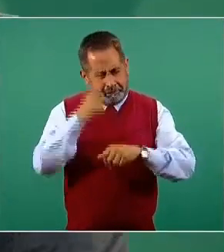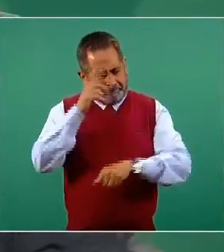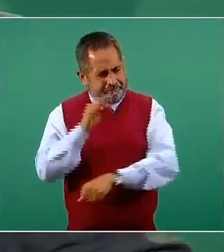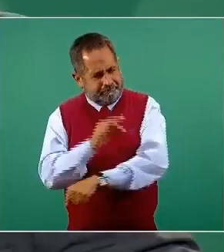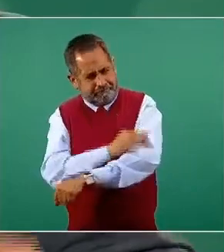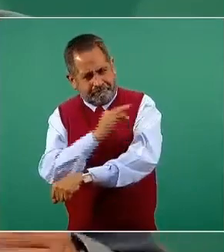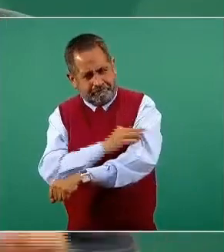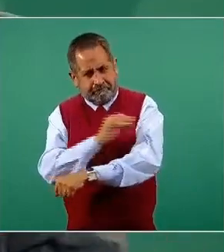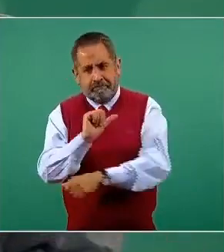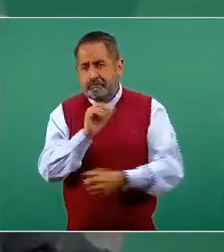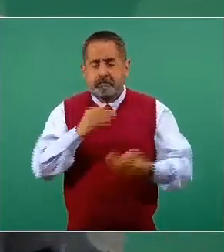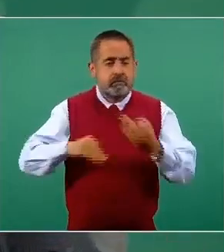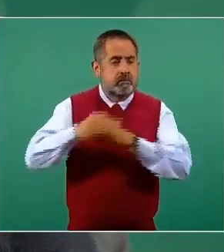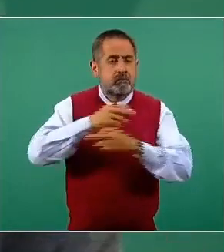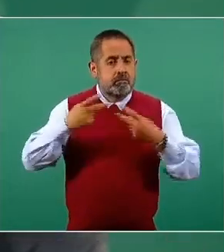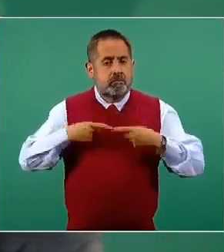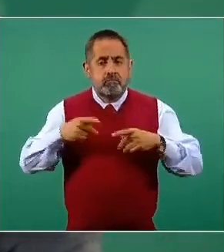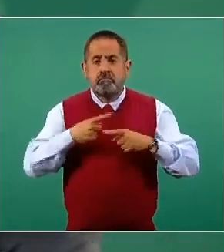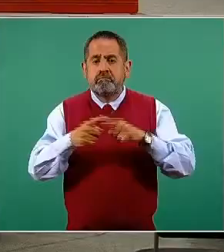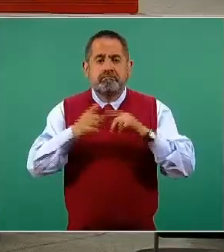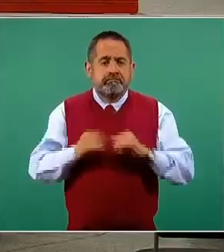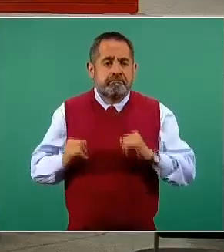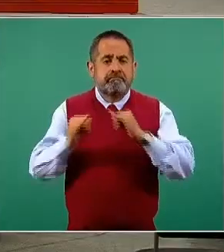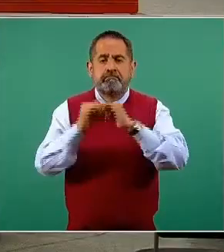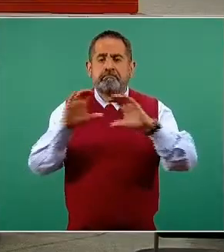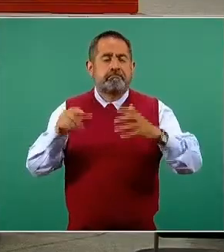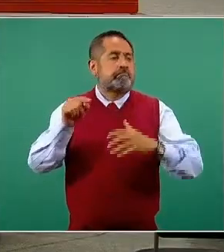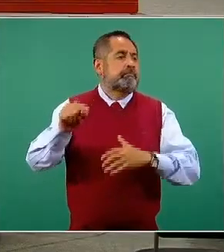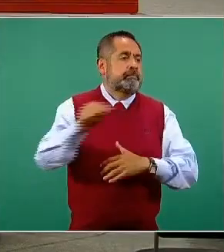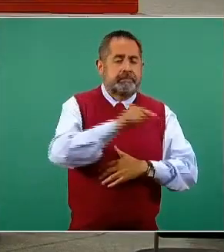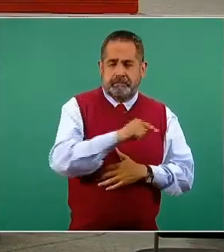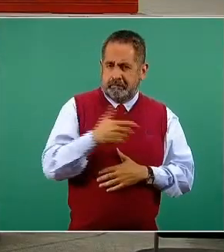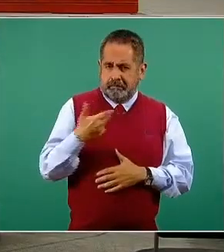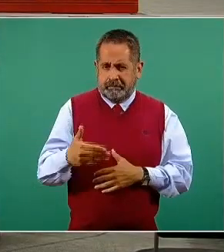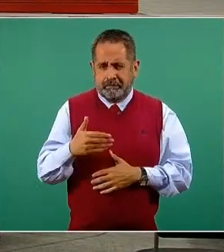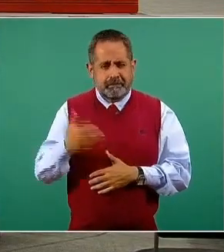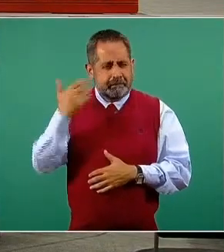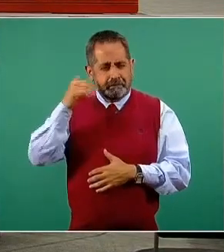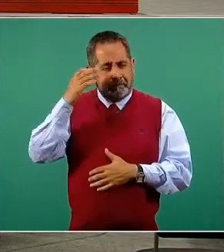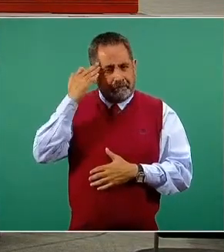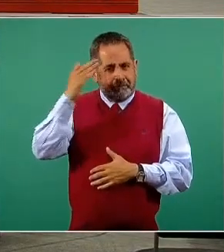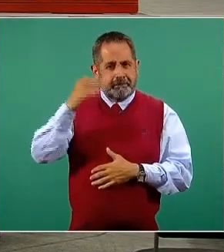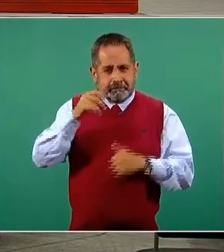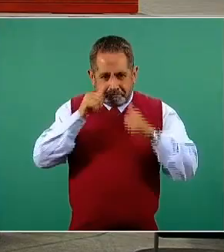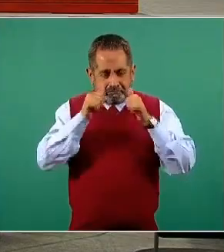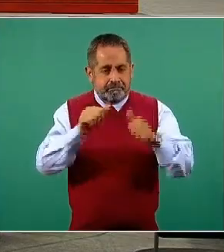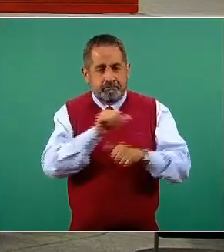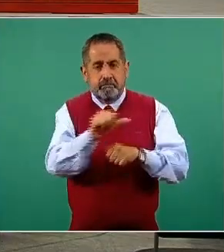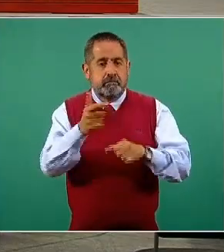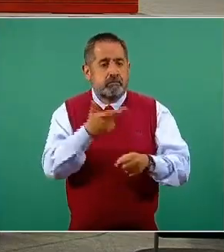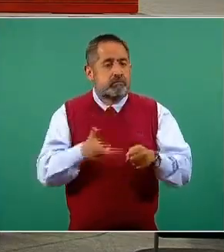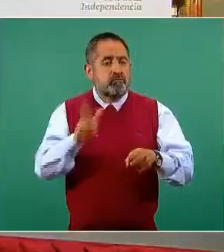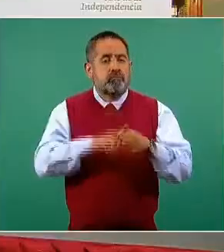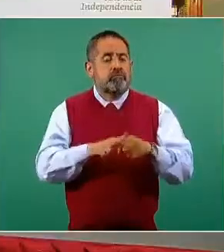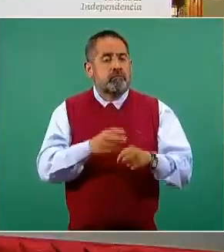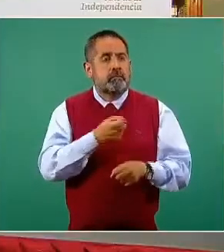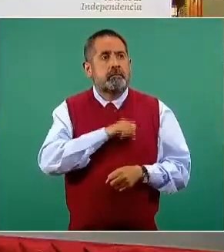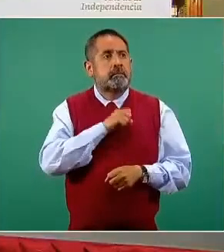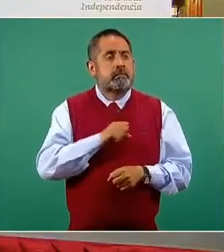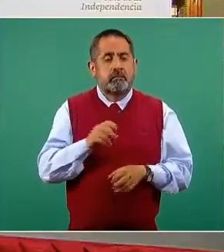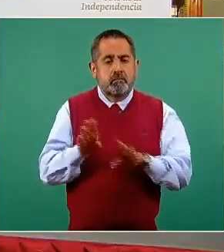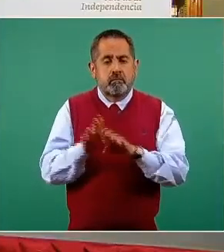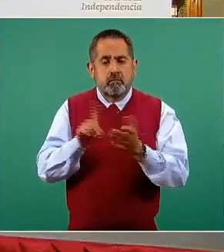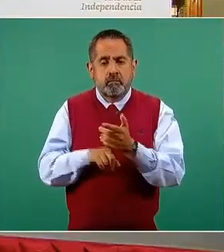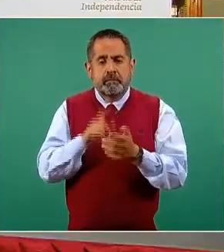vacunación a todo el estado, a todas las instituciones, principalmente en esa etapa enfocada al personal de salud, desde